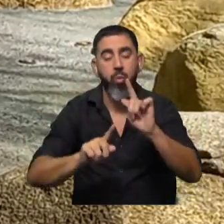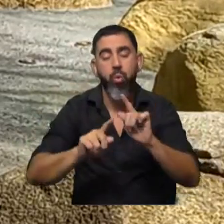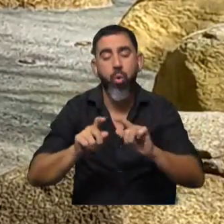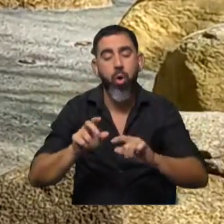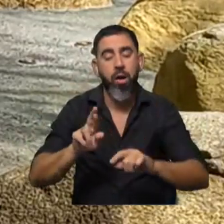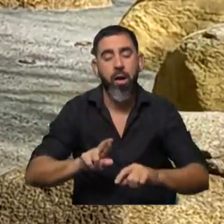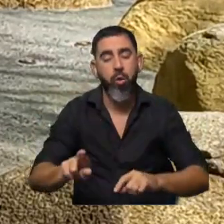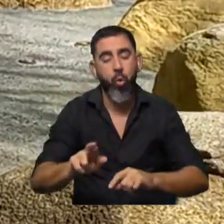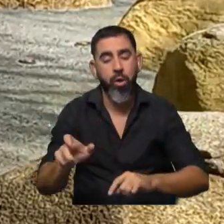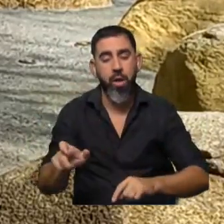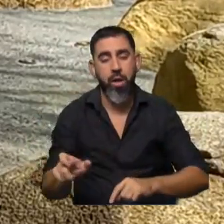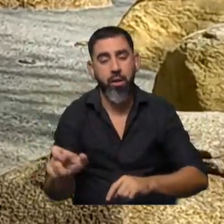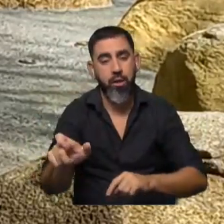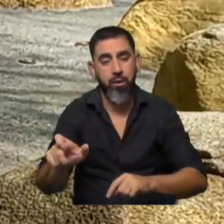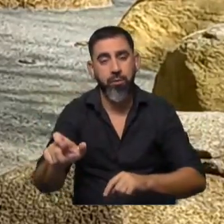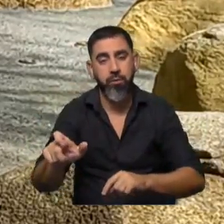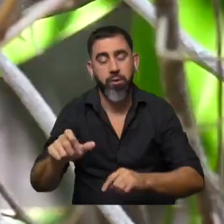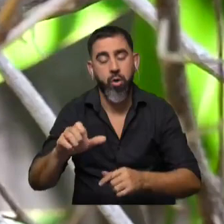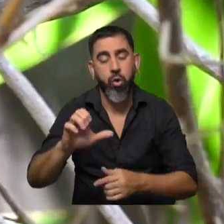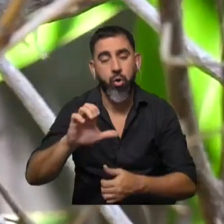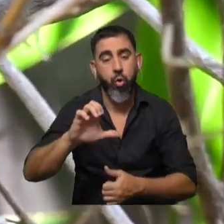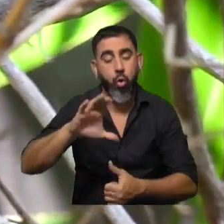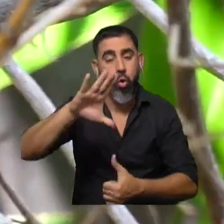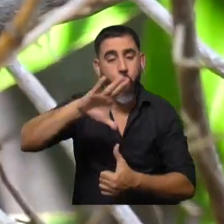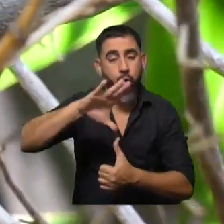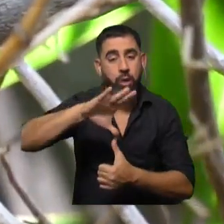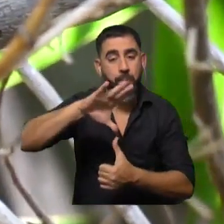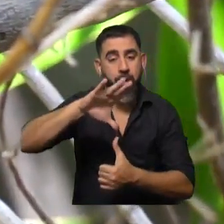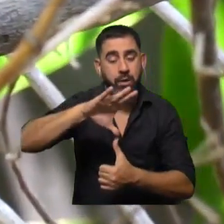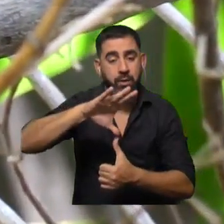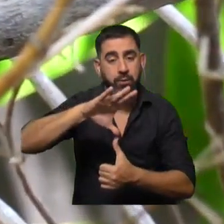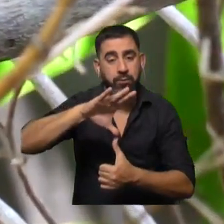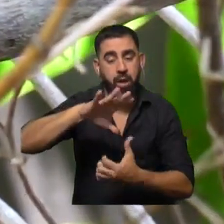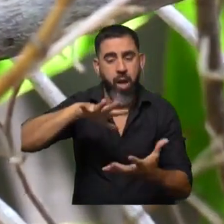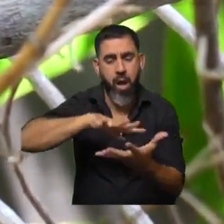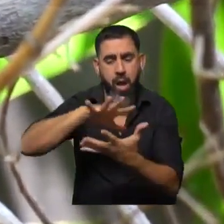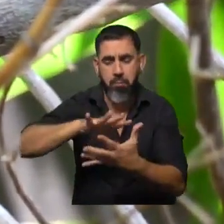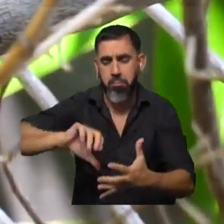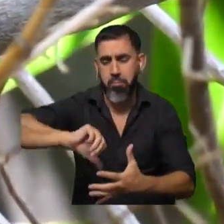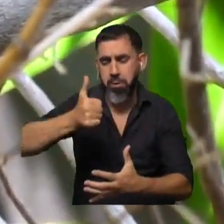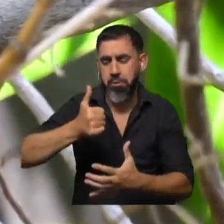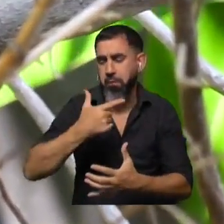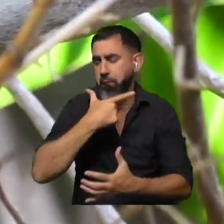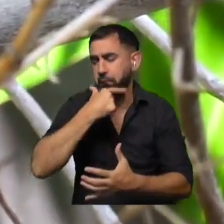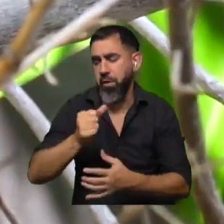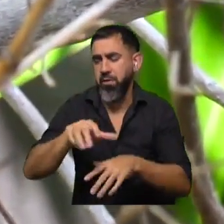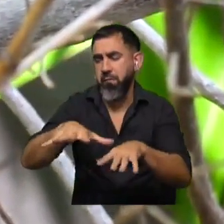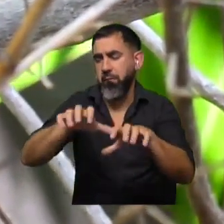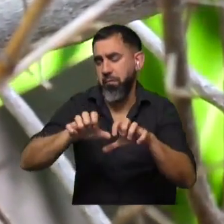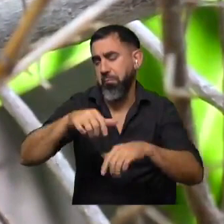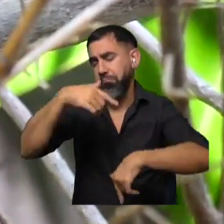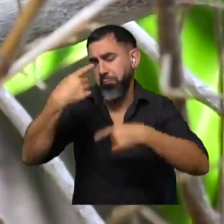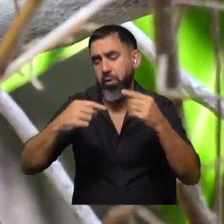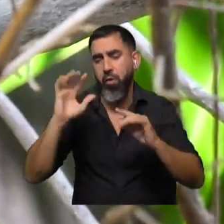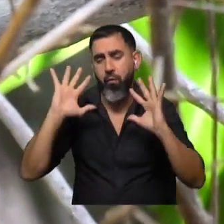roedores que han conquistado todo Norteamérica y han conquistado todos los ambientes y diferentes nichos. Viven en